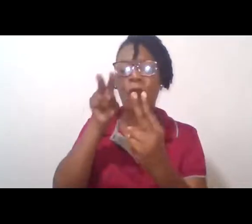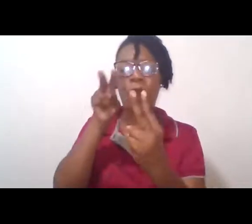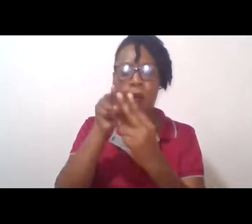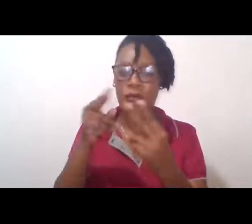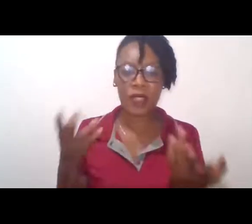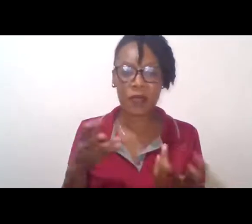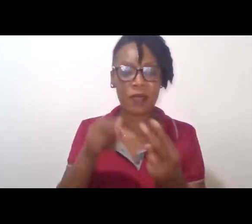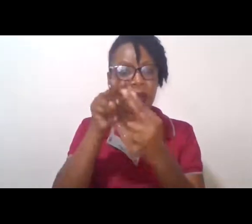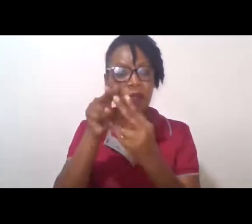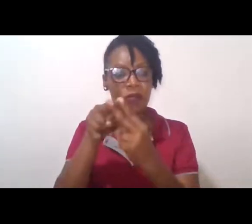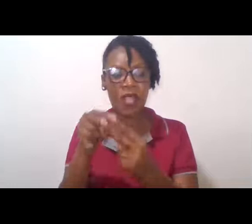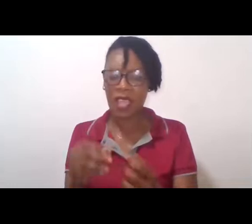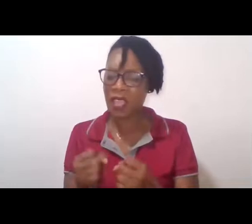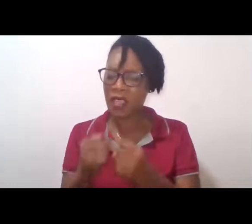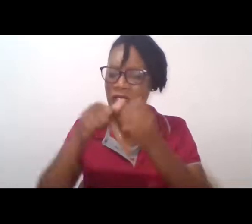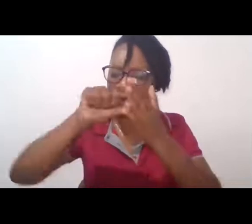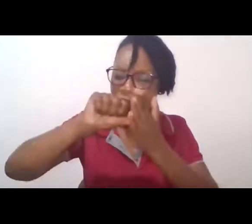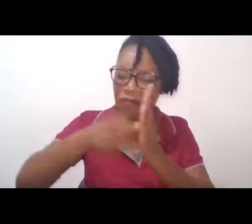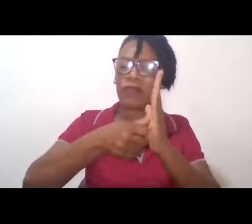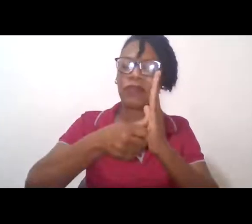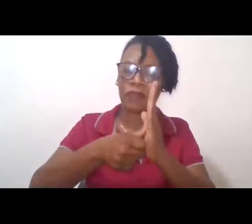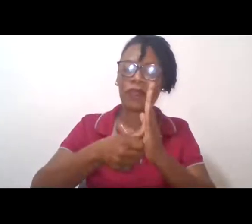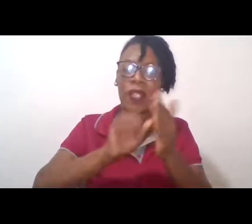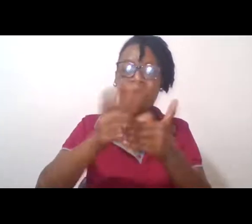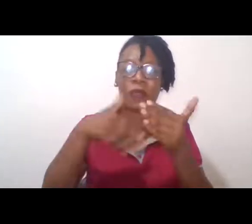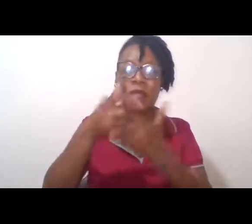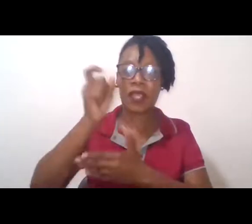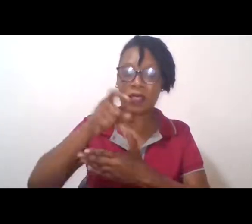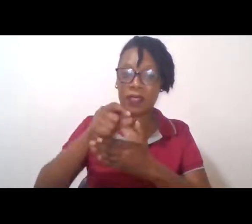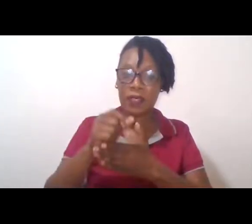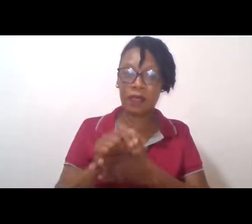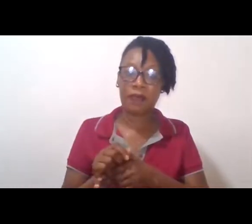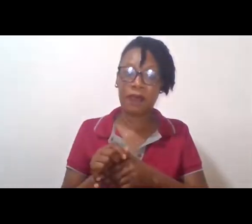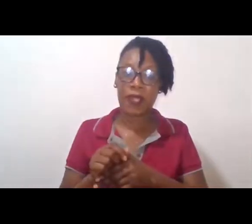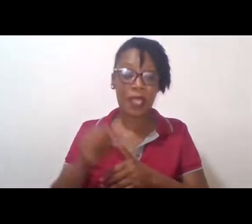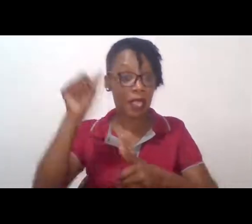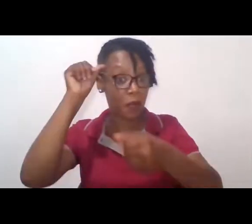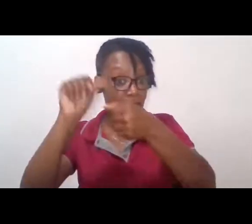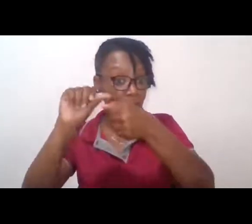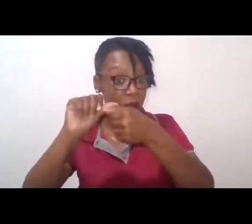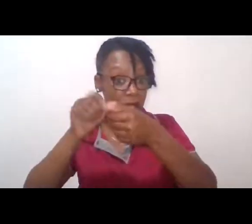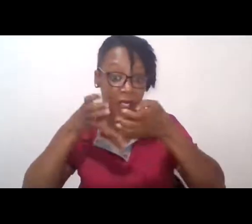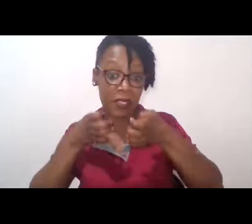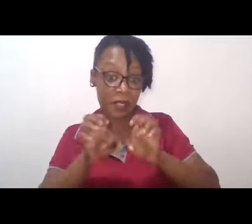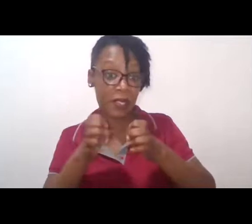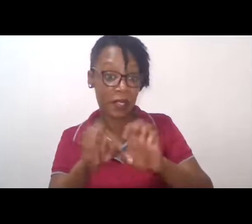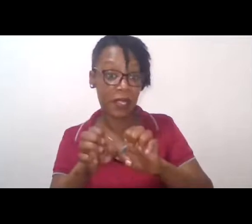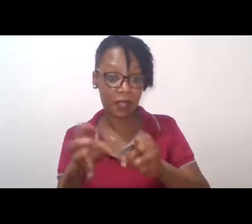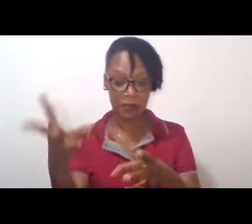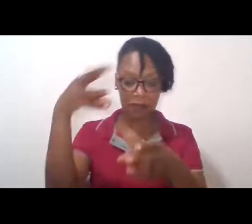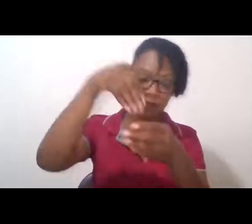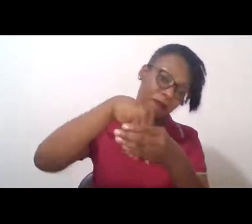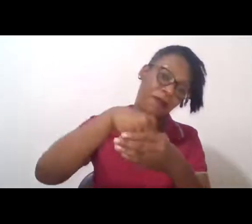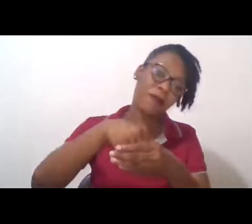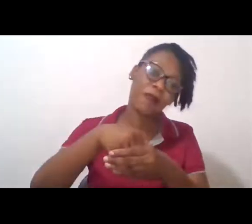Conózcanlos y refuercen aquello que ellos requieren ser reforzados. Recordemos que las estrategias tienen que ser integradoras, tienen que